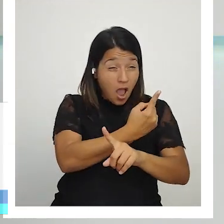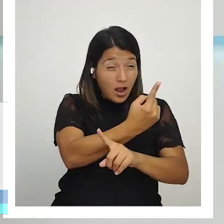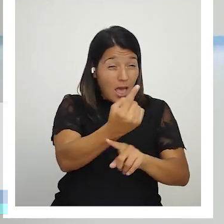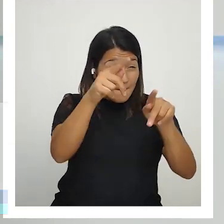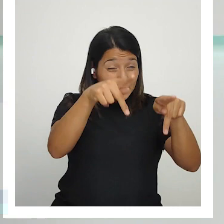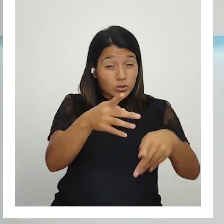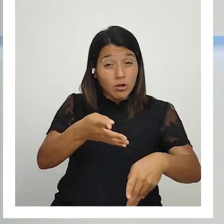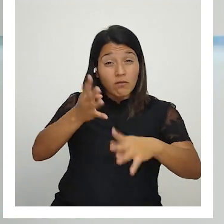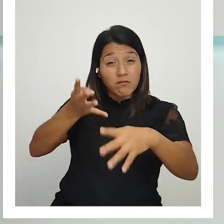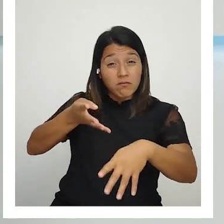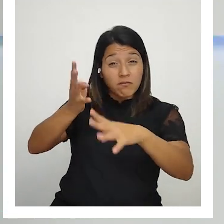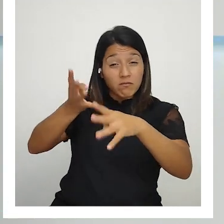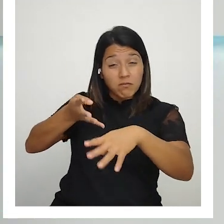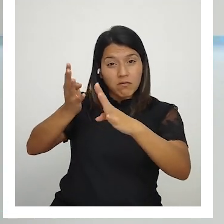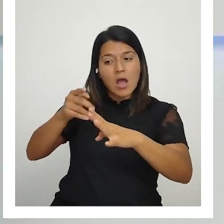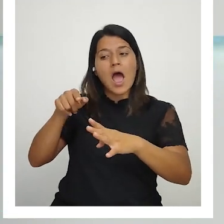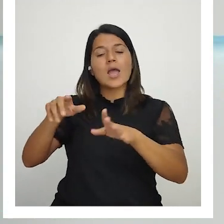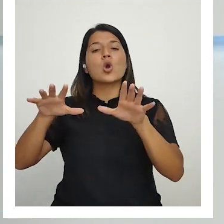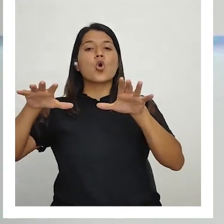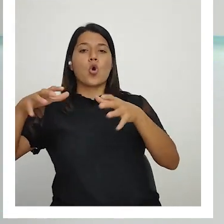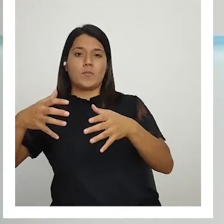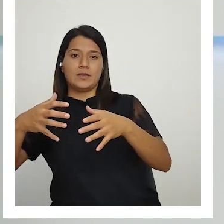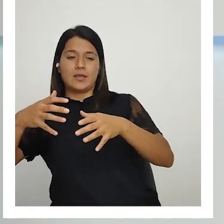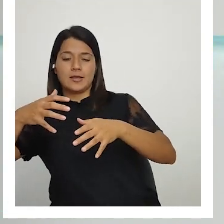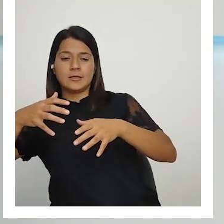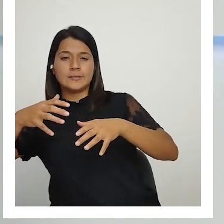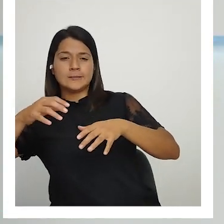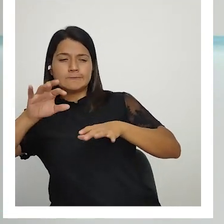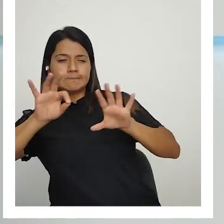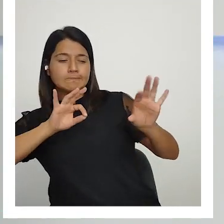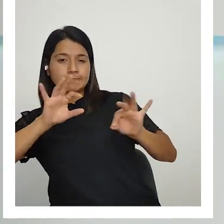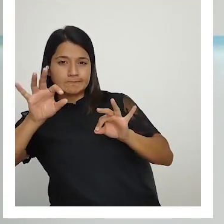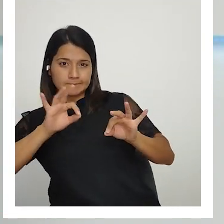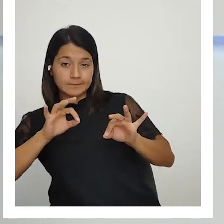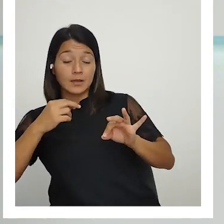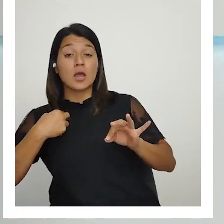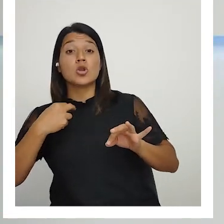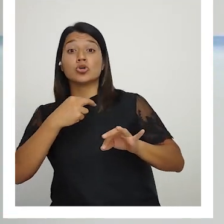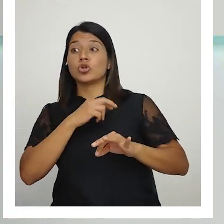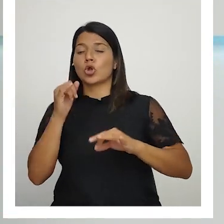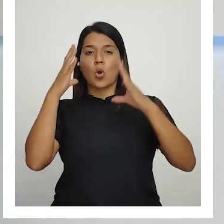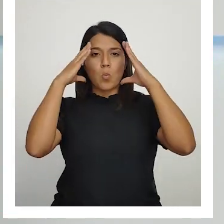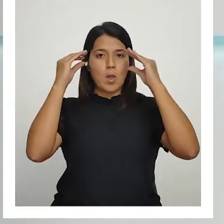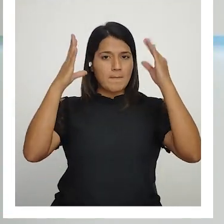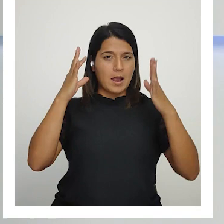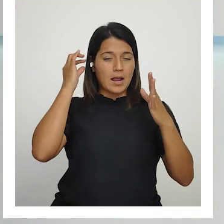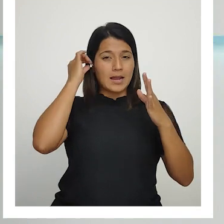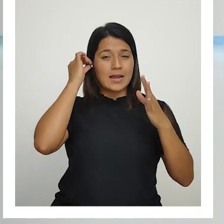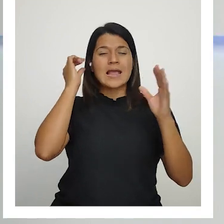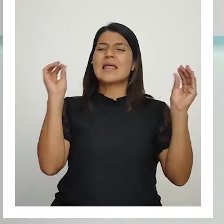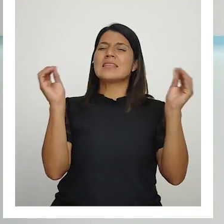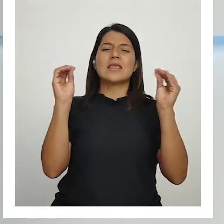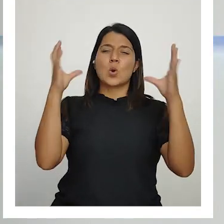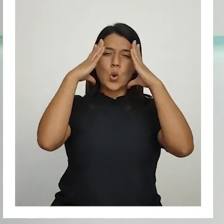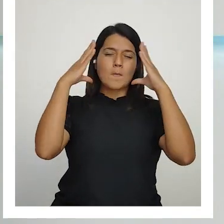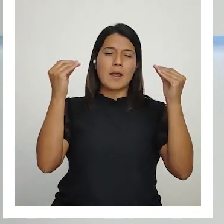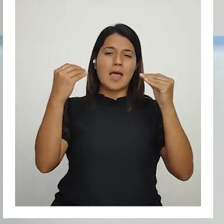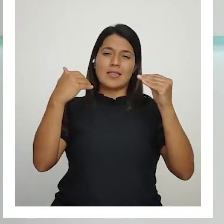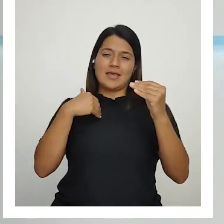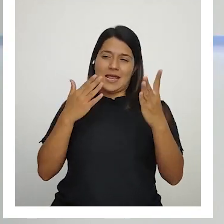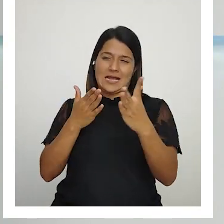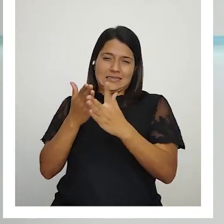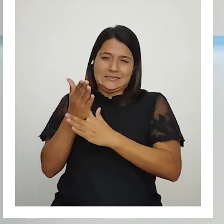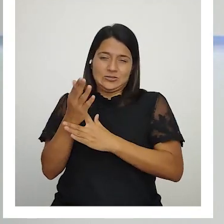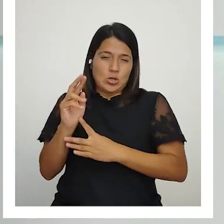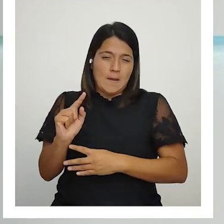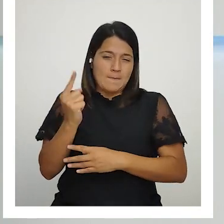Ese comité lector es parte de la Secretaría Chevening. Nosotros como embajada, y en realidad ninguna embajada en el mundo tiene acceso a ese primer filtro por una cuestión